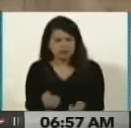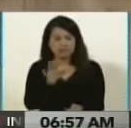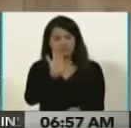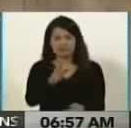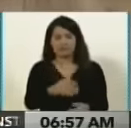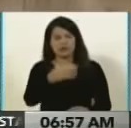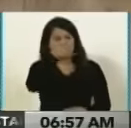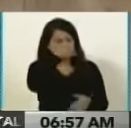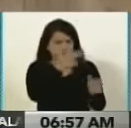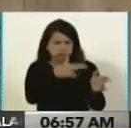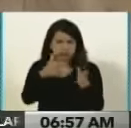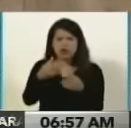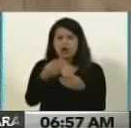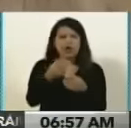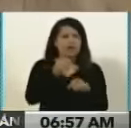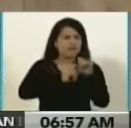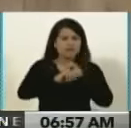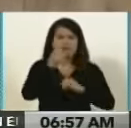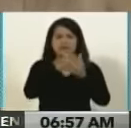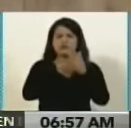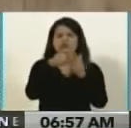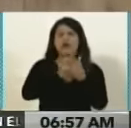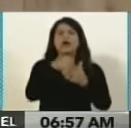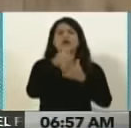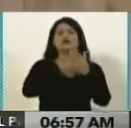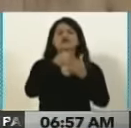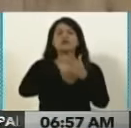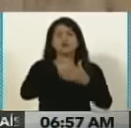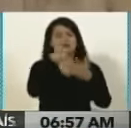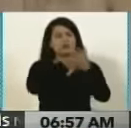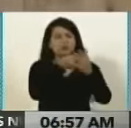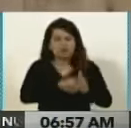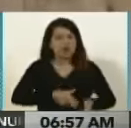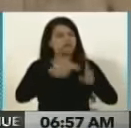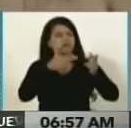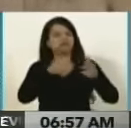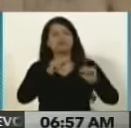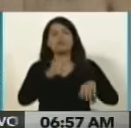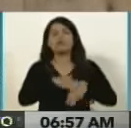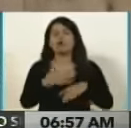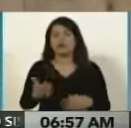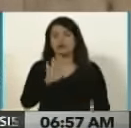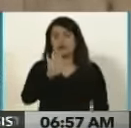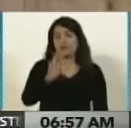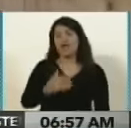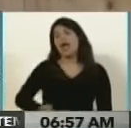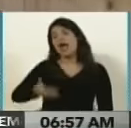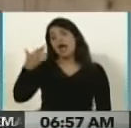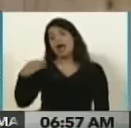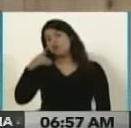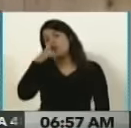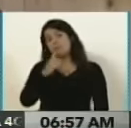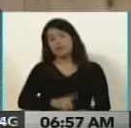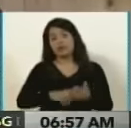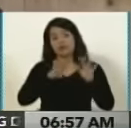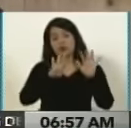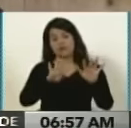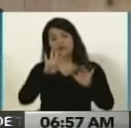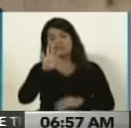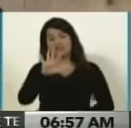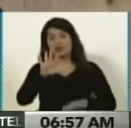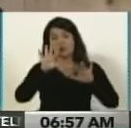la lucha armada se llega porque Betancourt comienza en el año 59 y 60